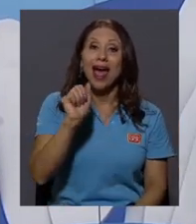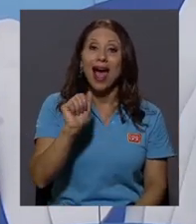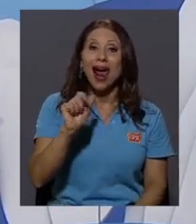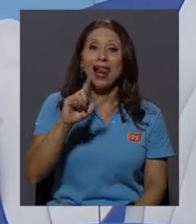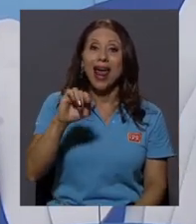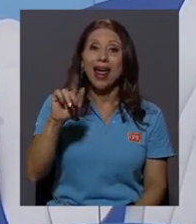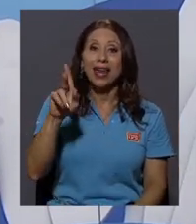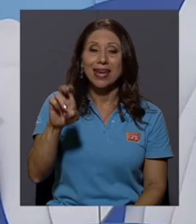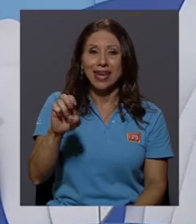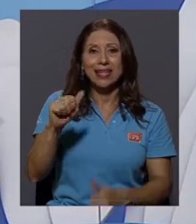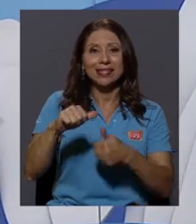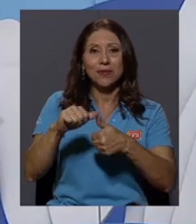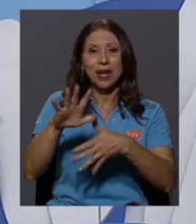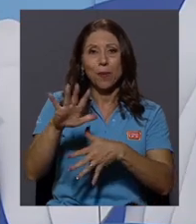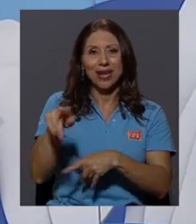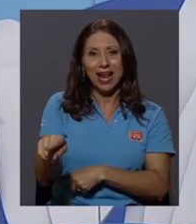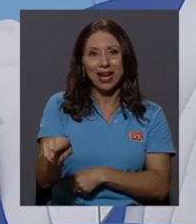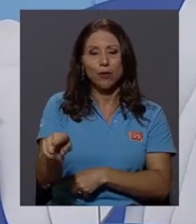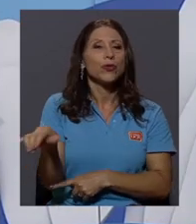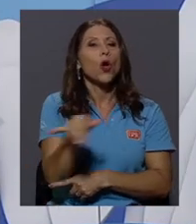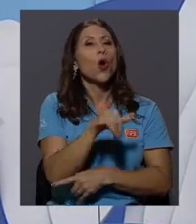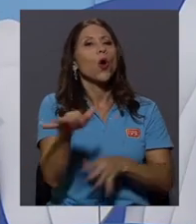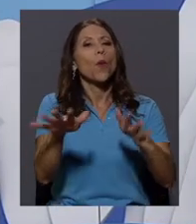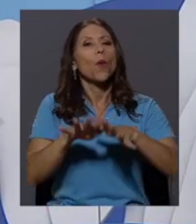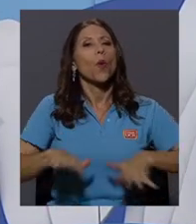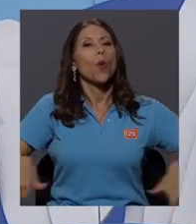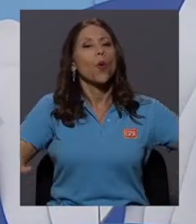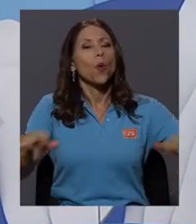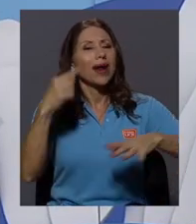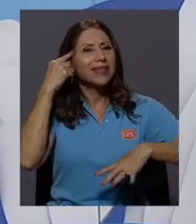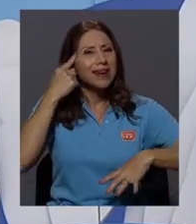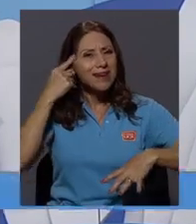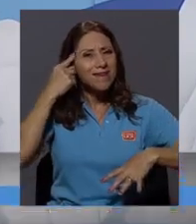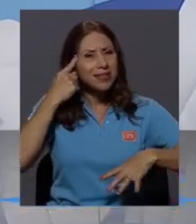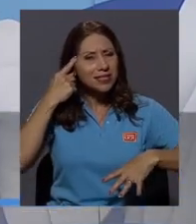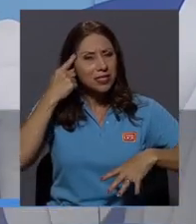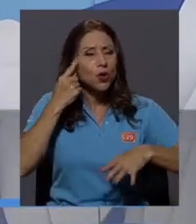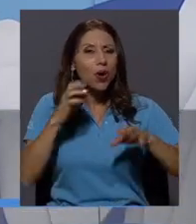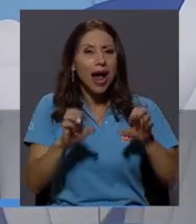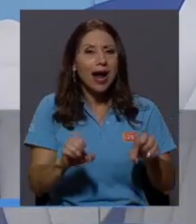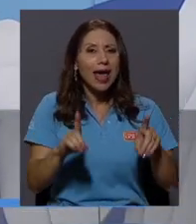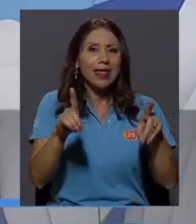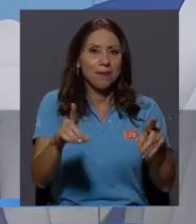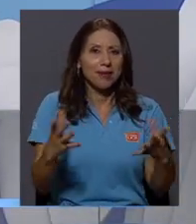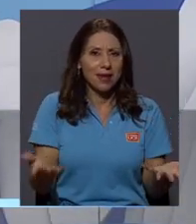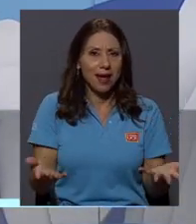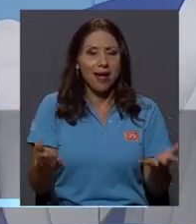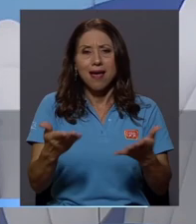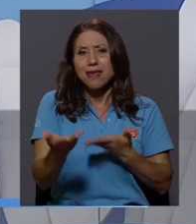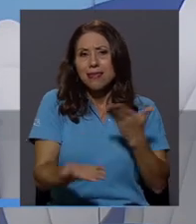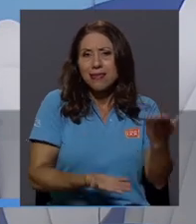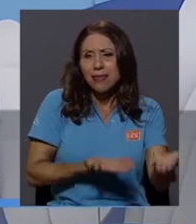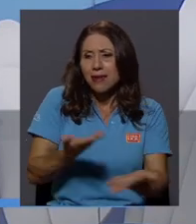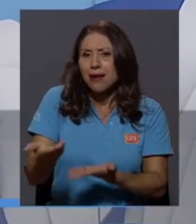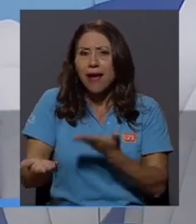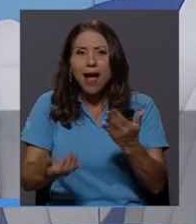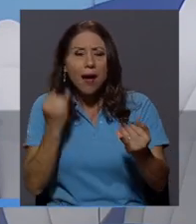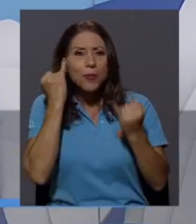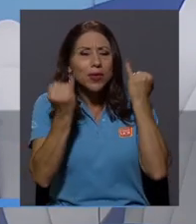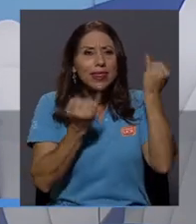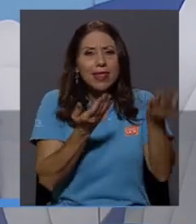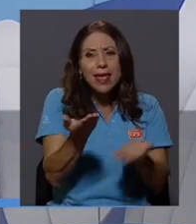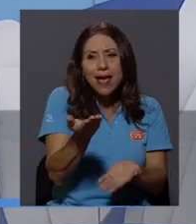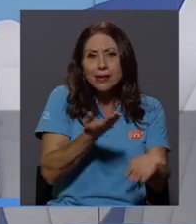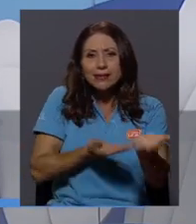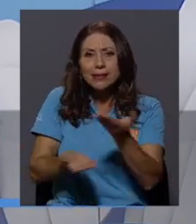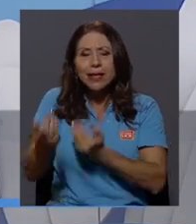como un lugar de reflexión académica de intercambio de ideas que es un espacio donde crecemos